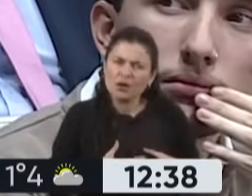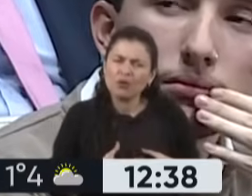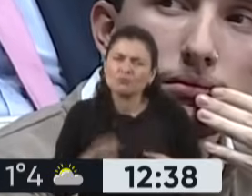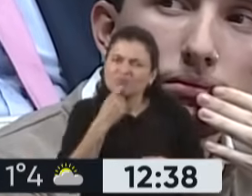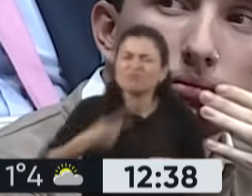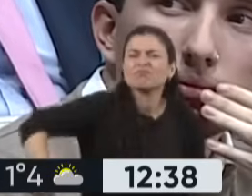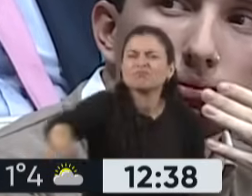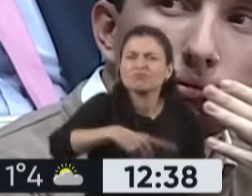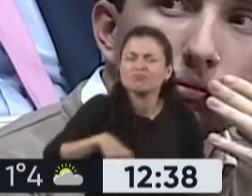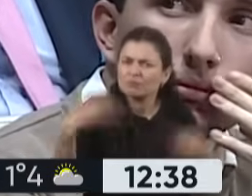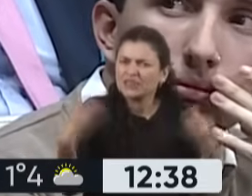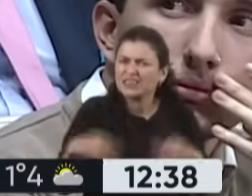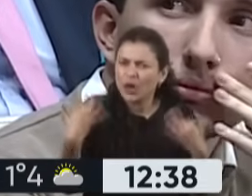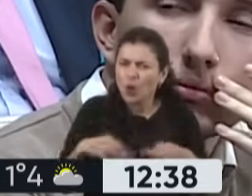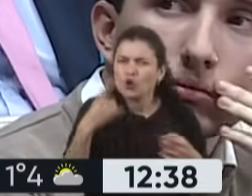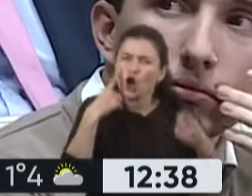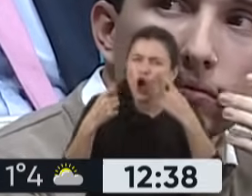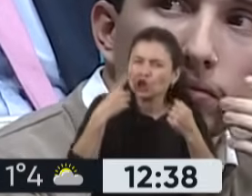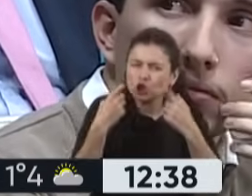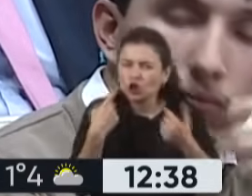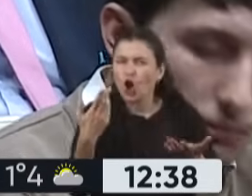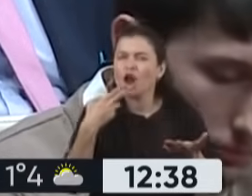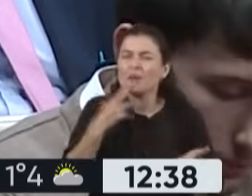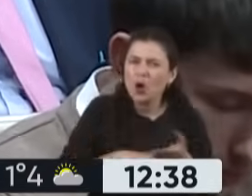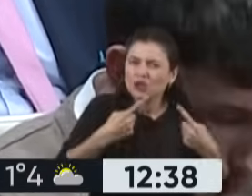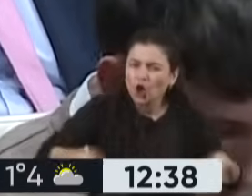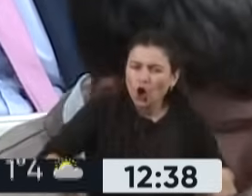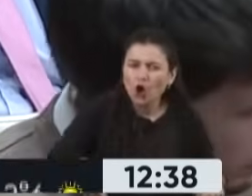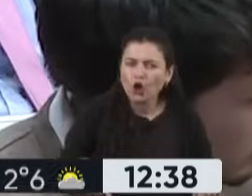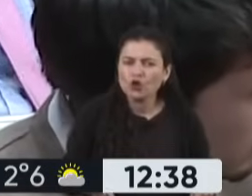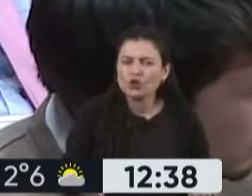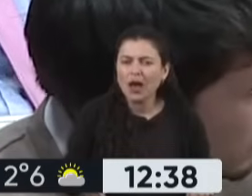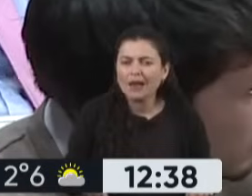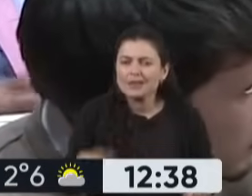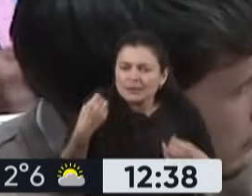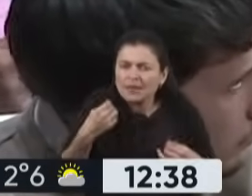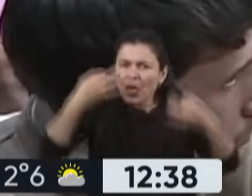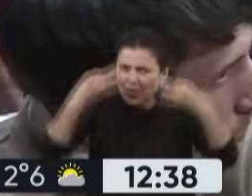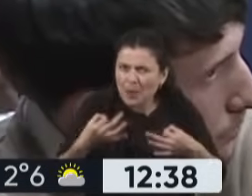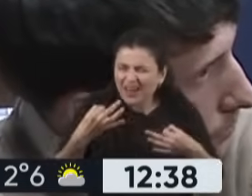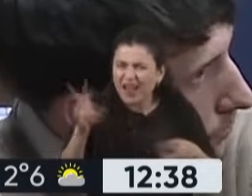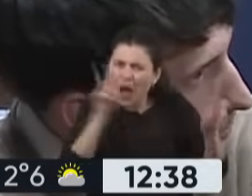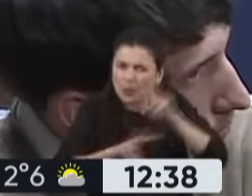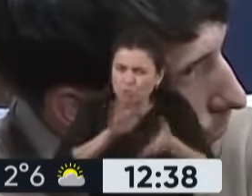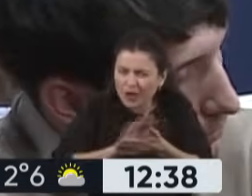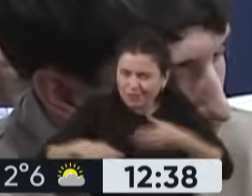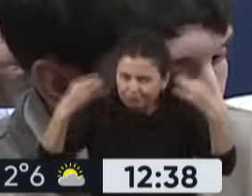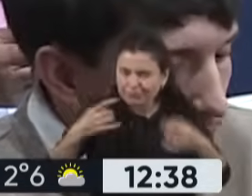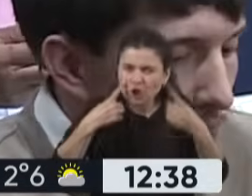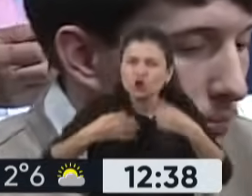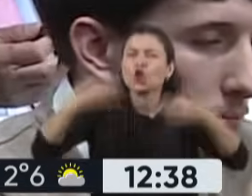haya una fiscalización para evitar que haya situaciones de lavado de dinero, de trata, de narcotráfico y